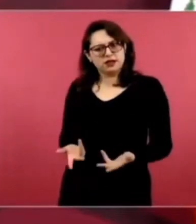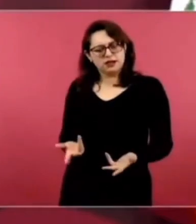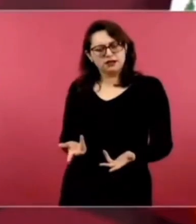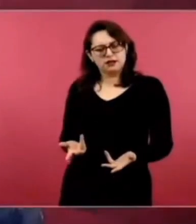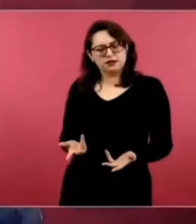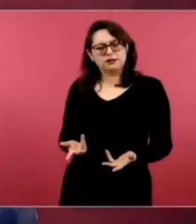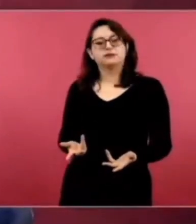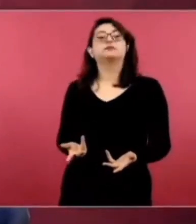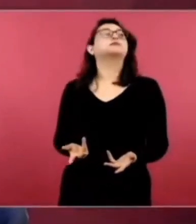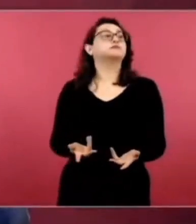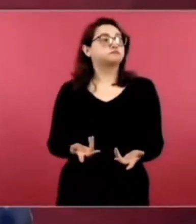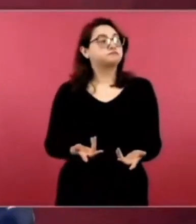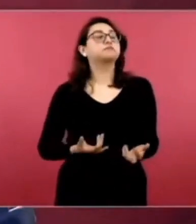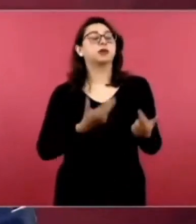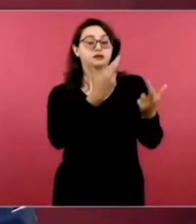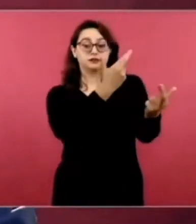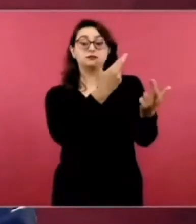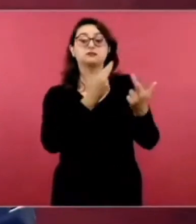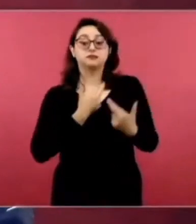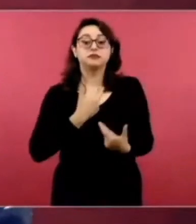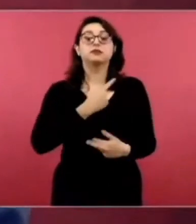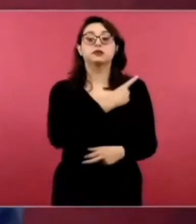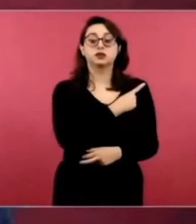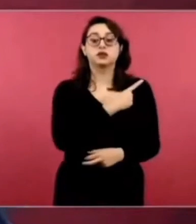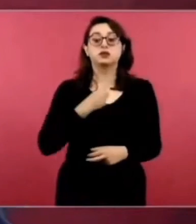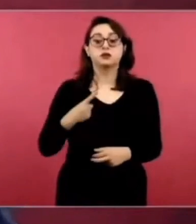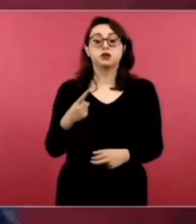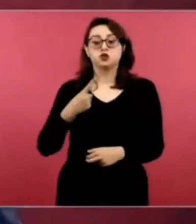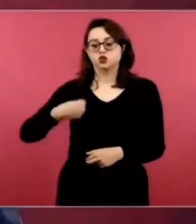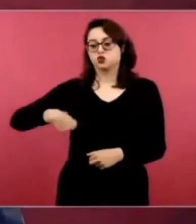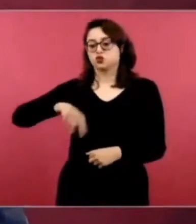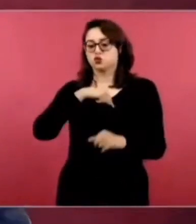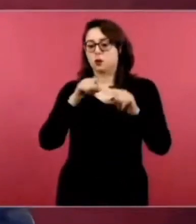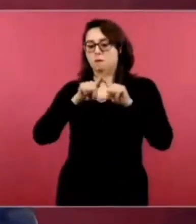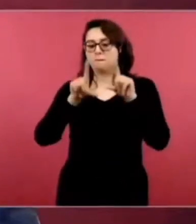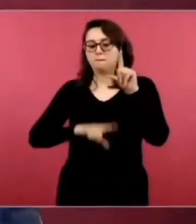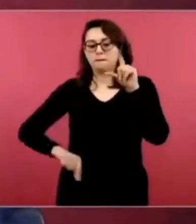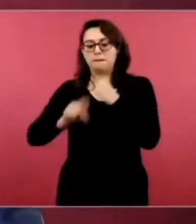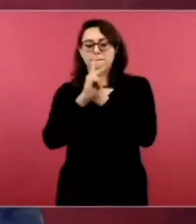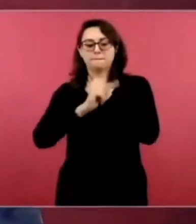A México se le tiene que respetar. Somos un país independiente,